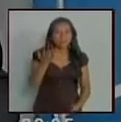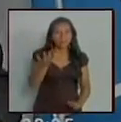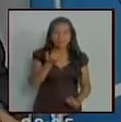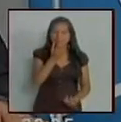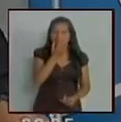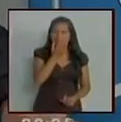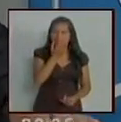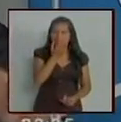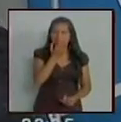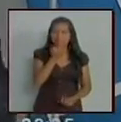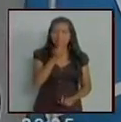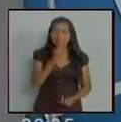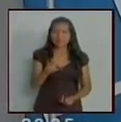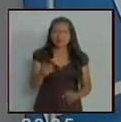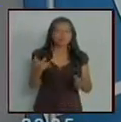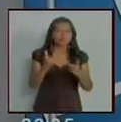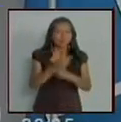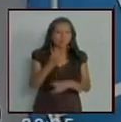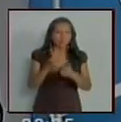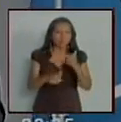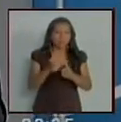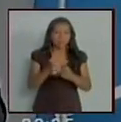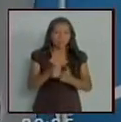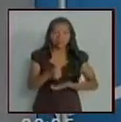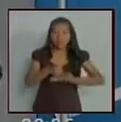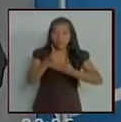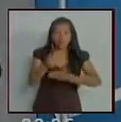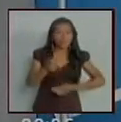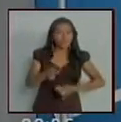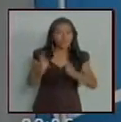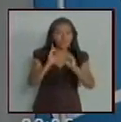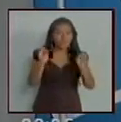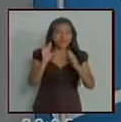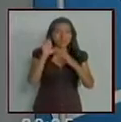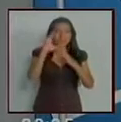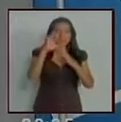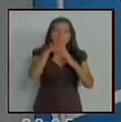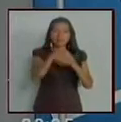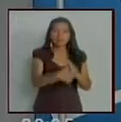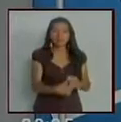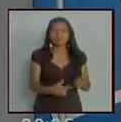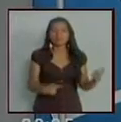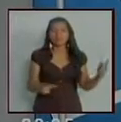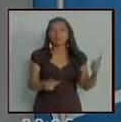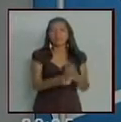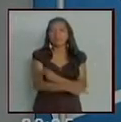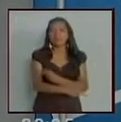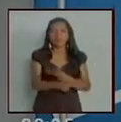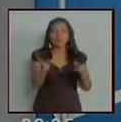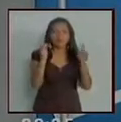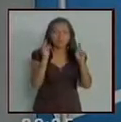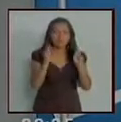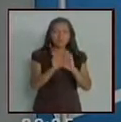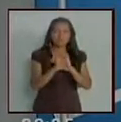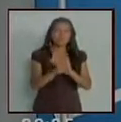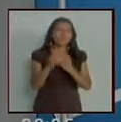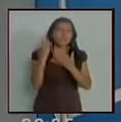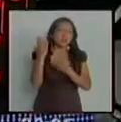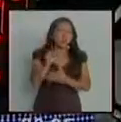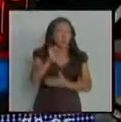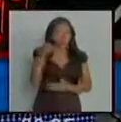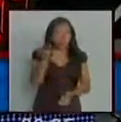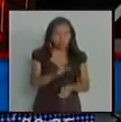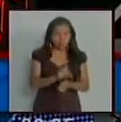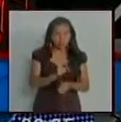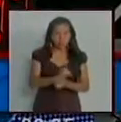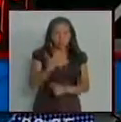obviamente son casos en los que si no se actúa a tiempo, el daño puede ser bastante serio. ¿Qué sí. casos recuerda usted